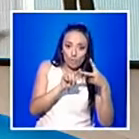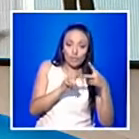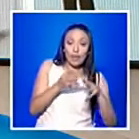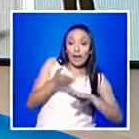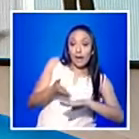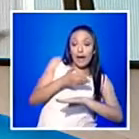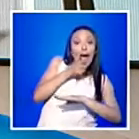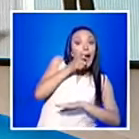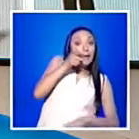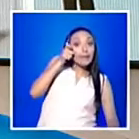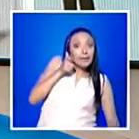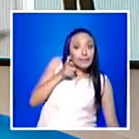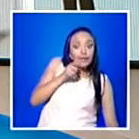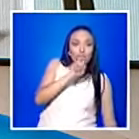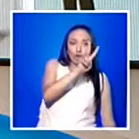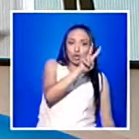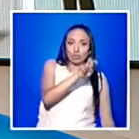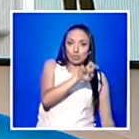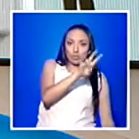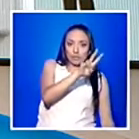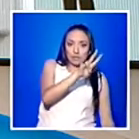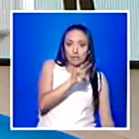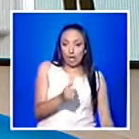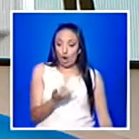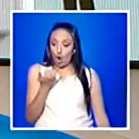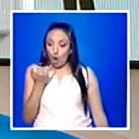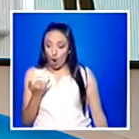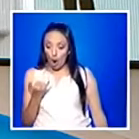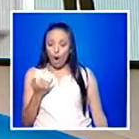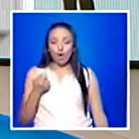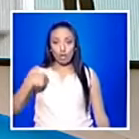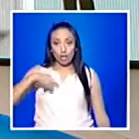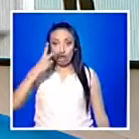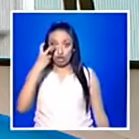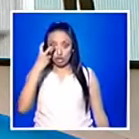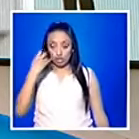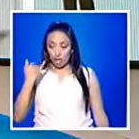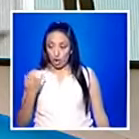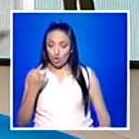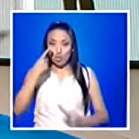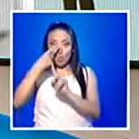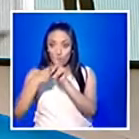en $2.77 y a partir de este jueves 12,